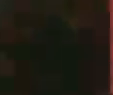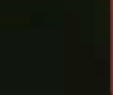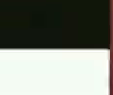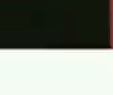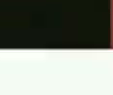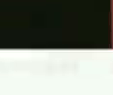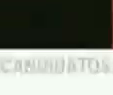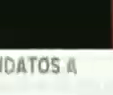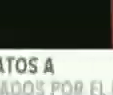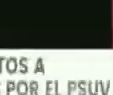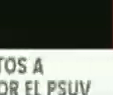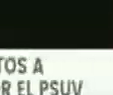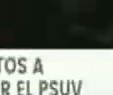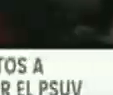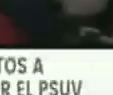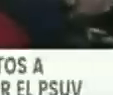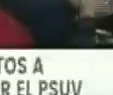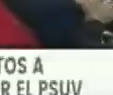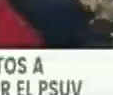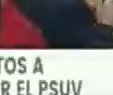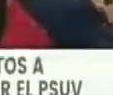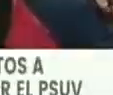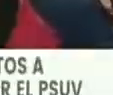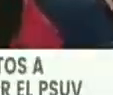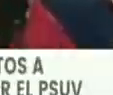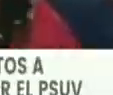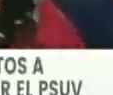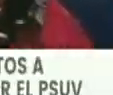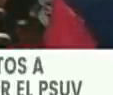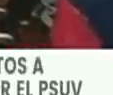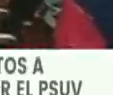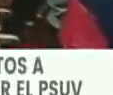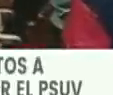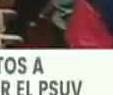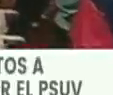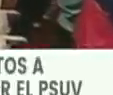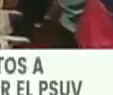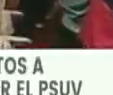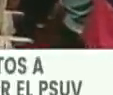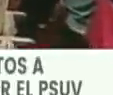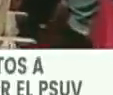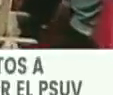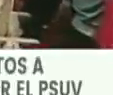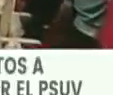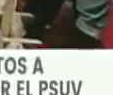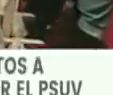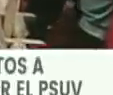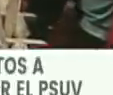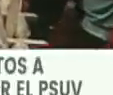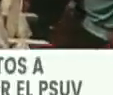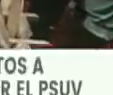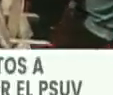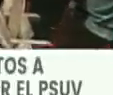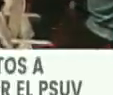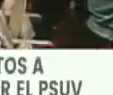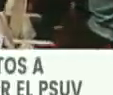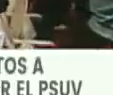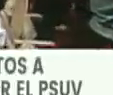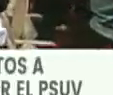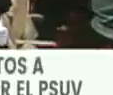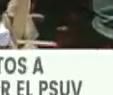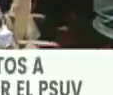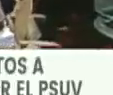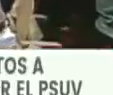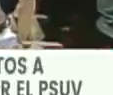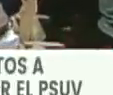de la juventud del PSUV, Rodbeck Zapoleo. También un aplauso a nuestra comisión electoral que organizó este proceso